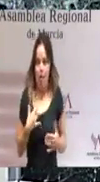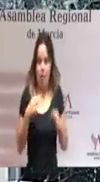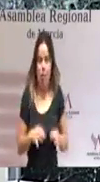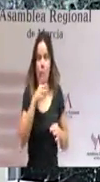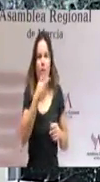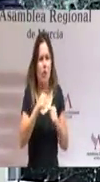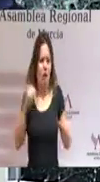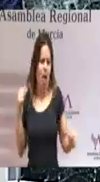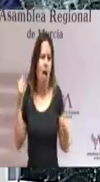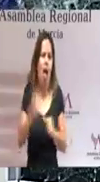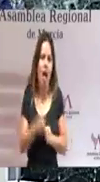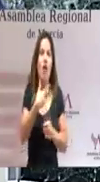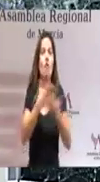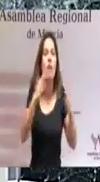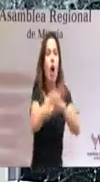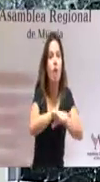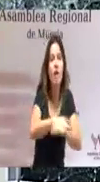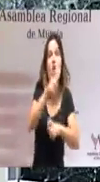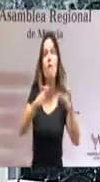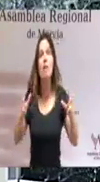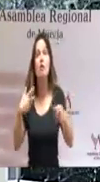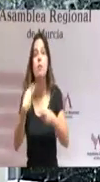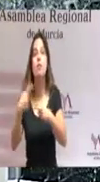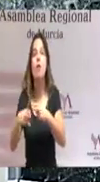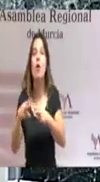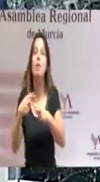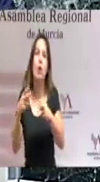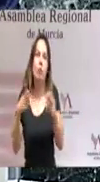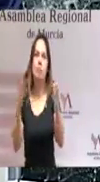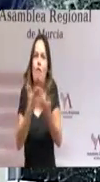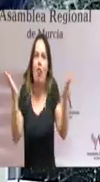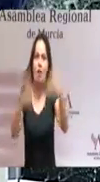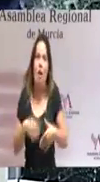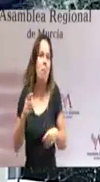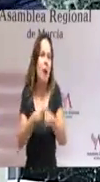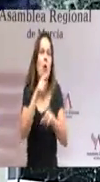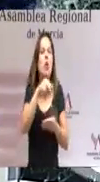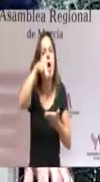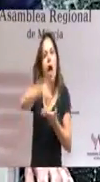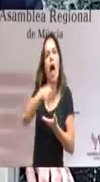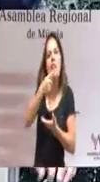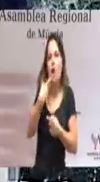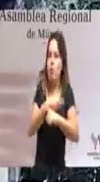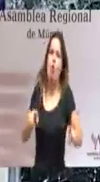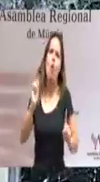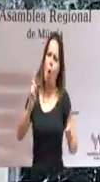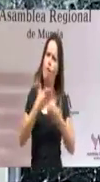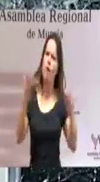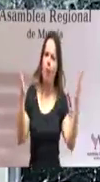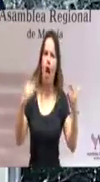se fían del gobierno y no se fían de los políticos, por mucho que usted venga aquí a la tribuna y pregone lo contrario.